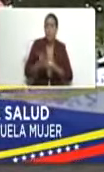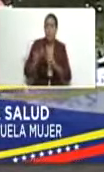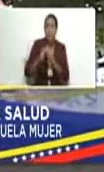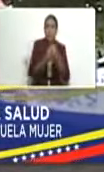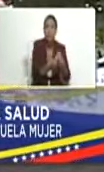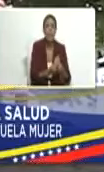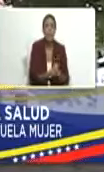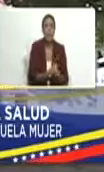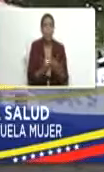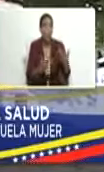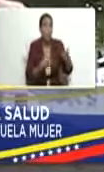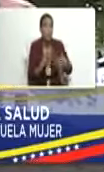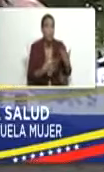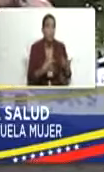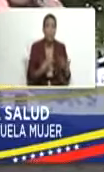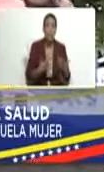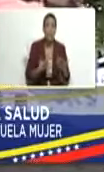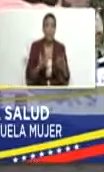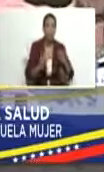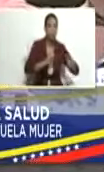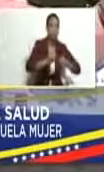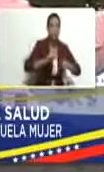en toda su actividad de la vida.